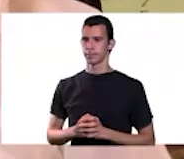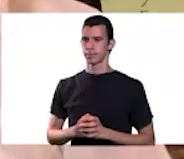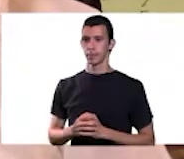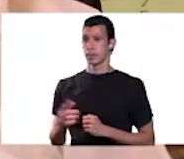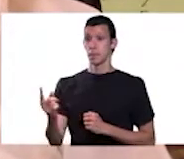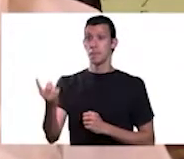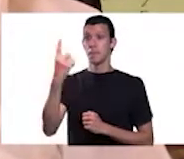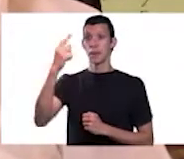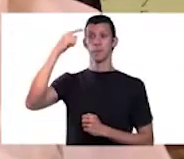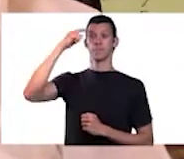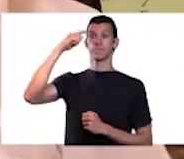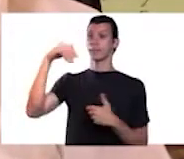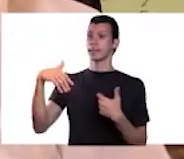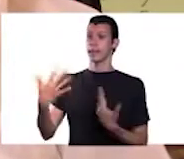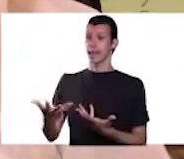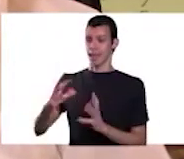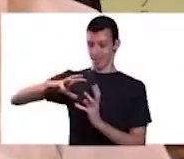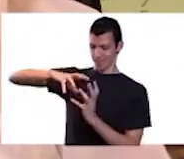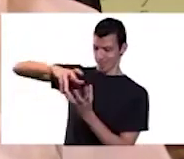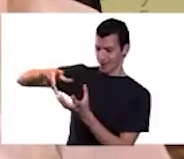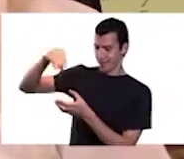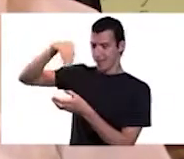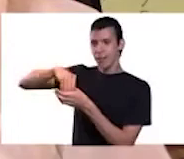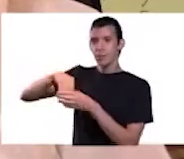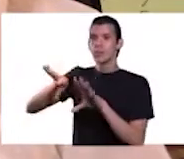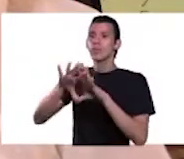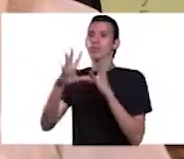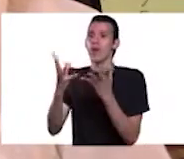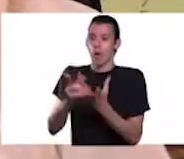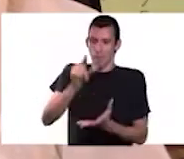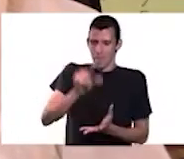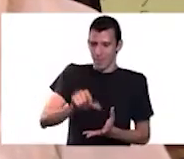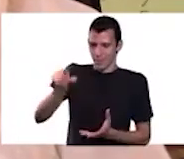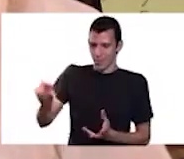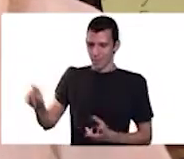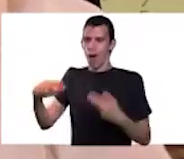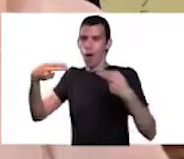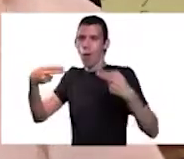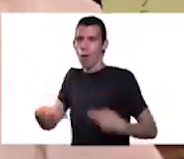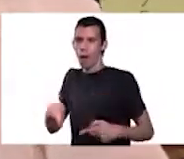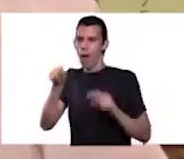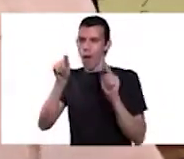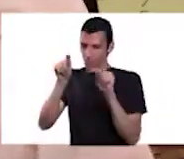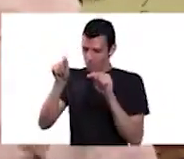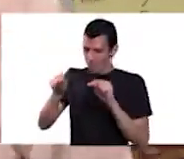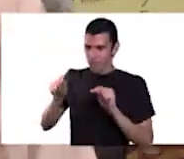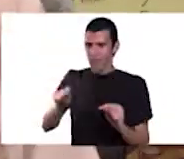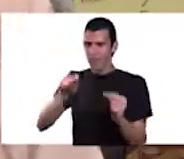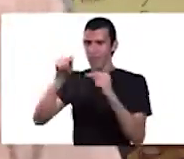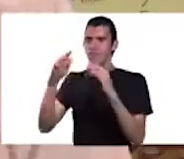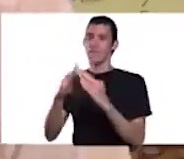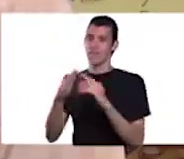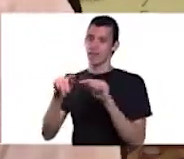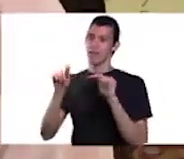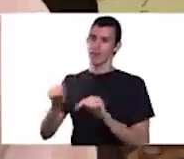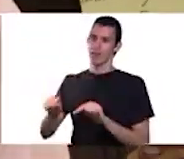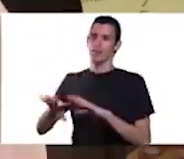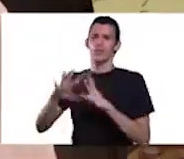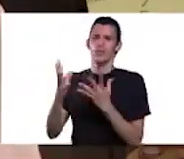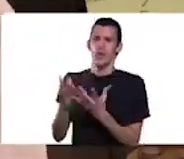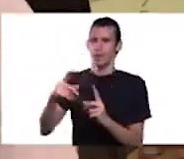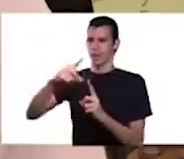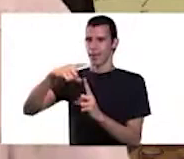que ahí está toda la población humana que participa en las tareas. Y cuando decimos toda la población